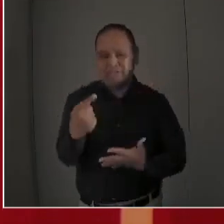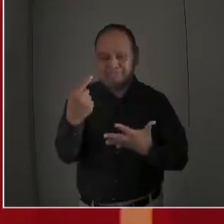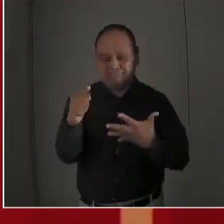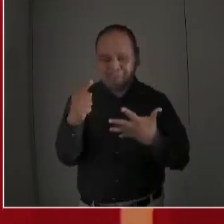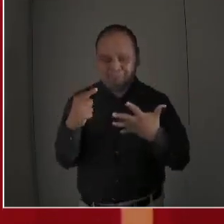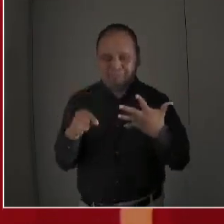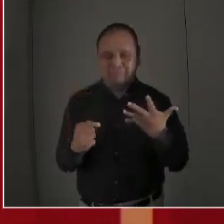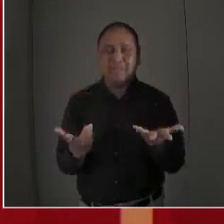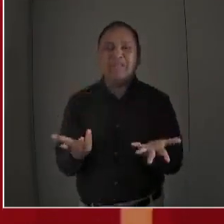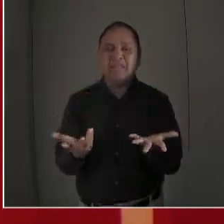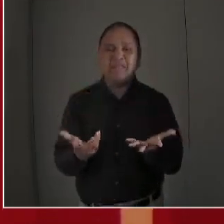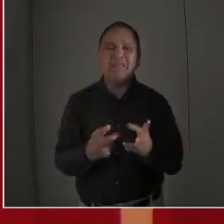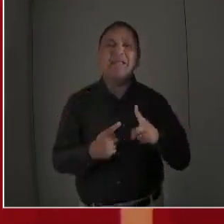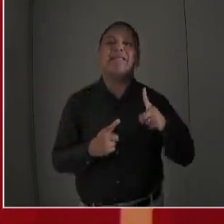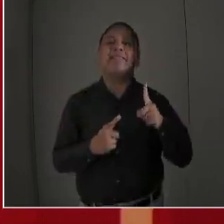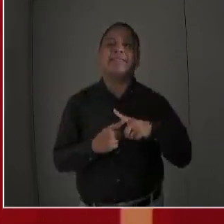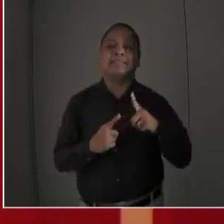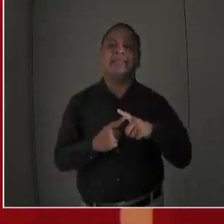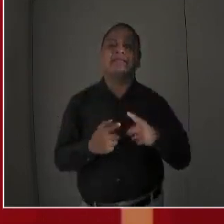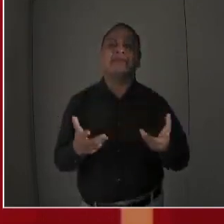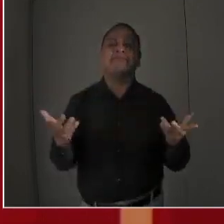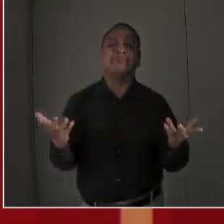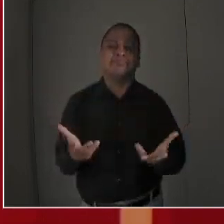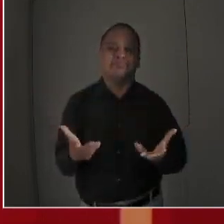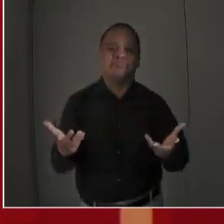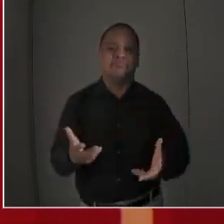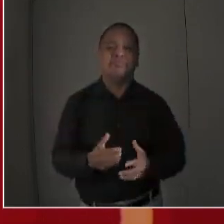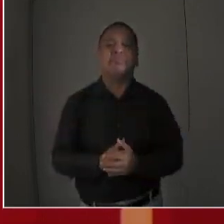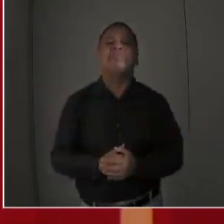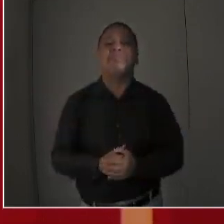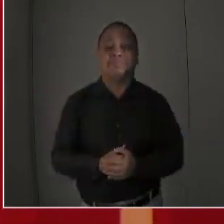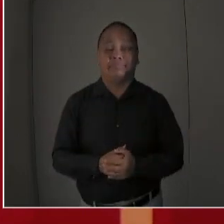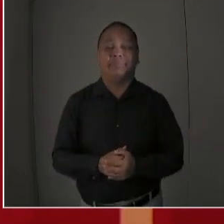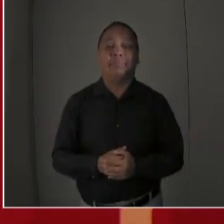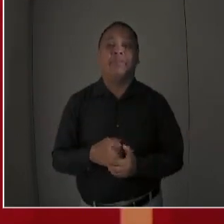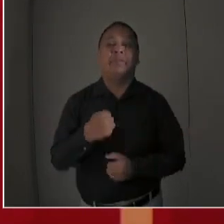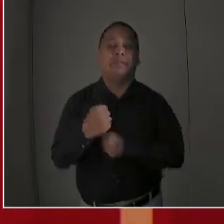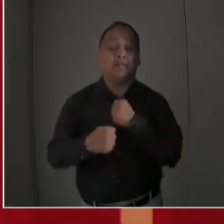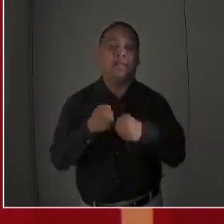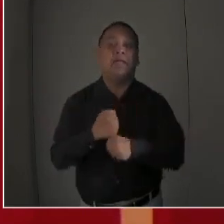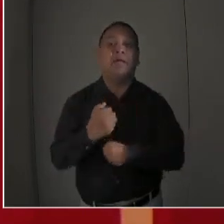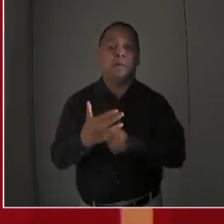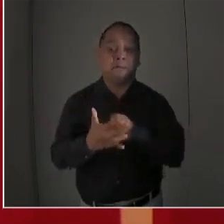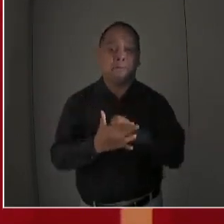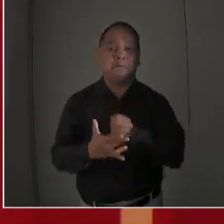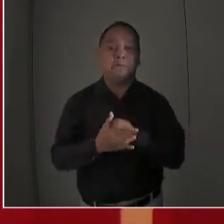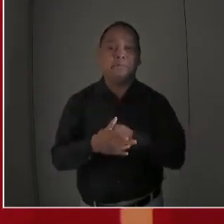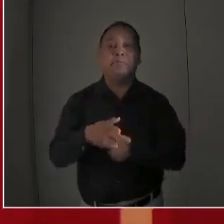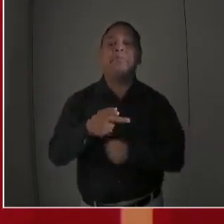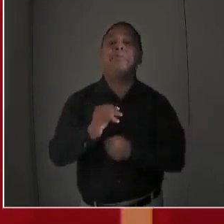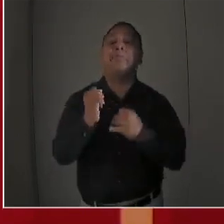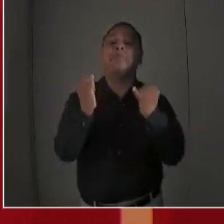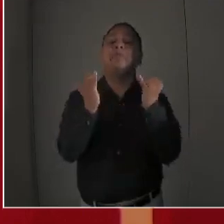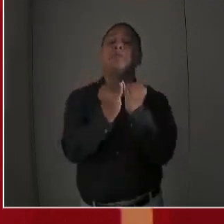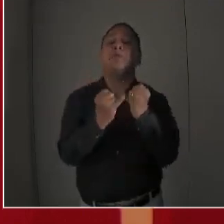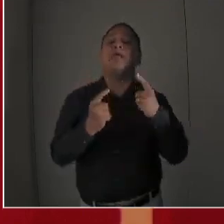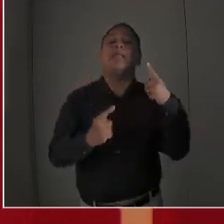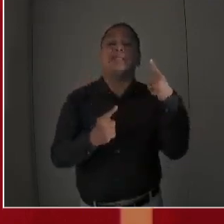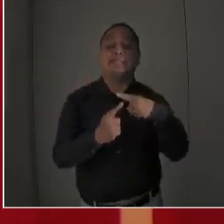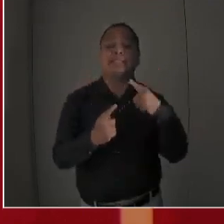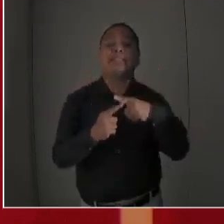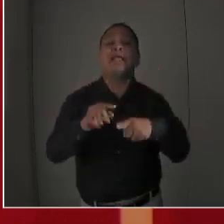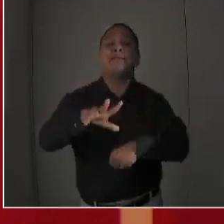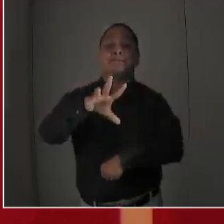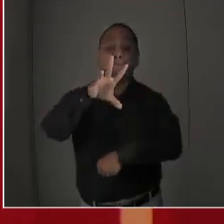las tareas que vamos a realizar en los próximos años, pero sobre todo esas tareas que nos